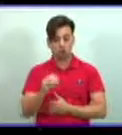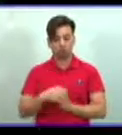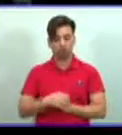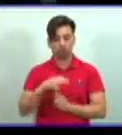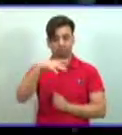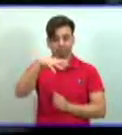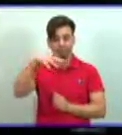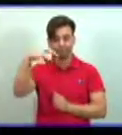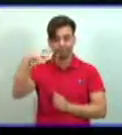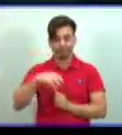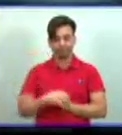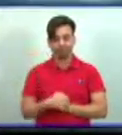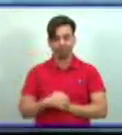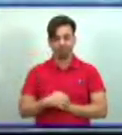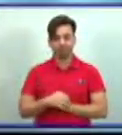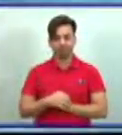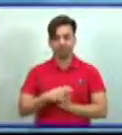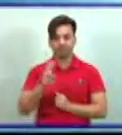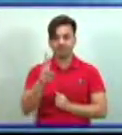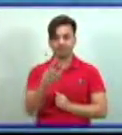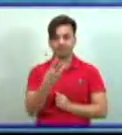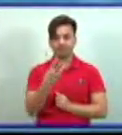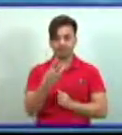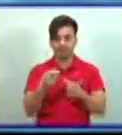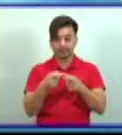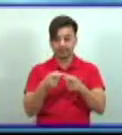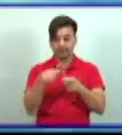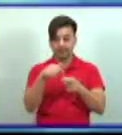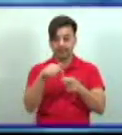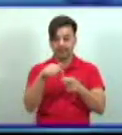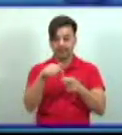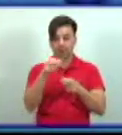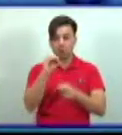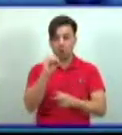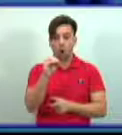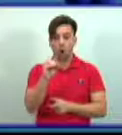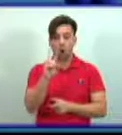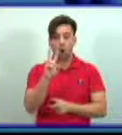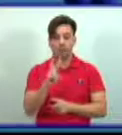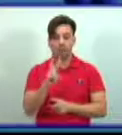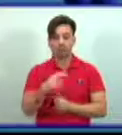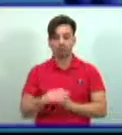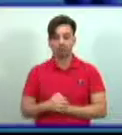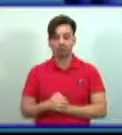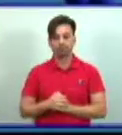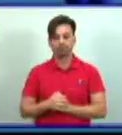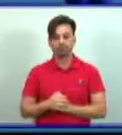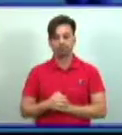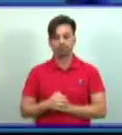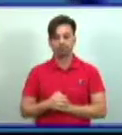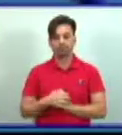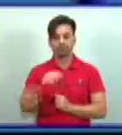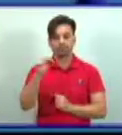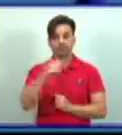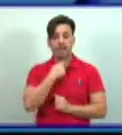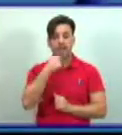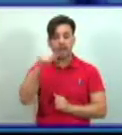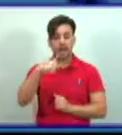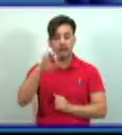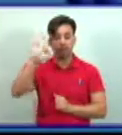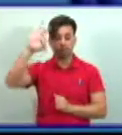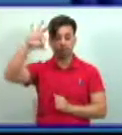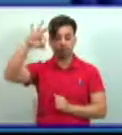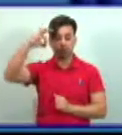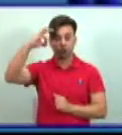oxígeno que se concentra en la estratosfera formando la capa de ozono. Cuando las radiaciones ultravioletas llegan a la